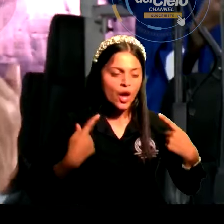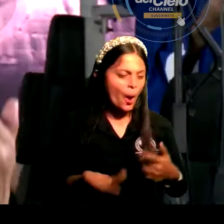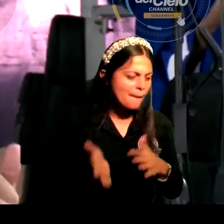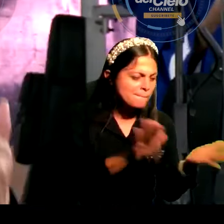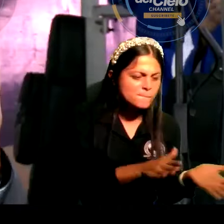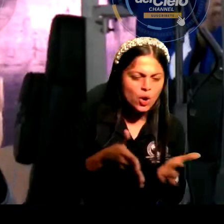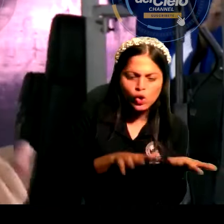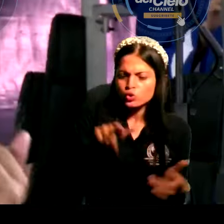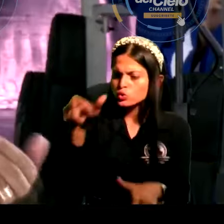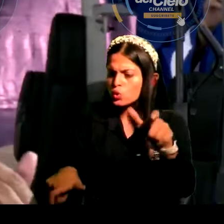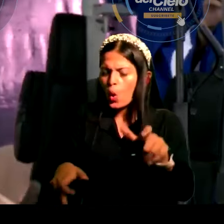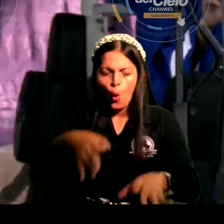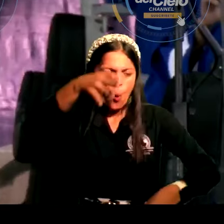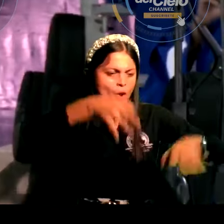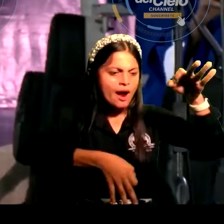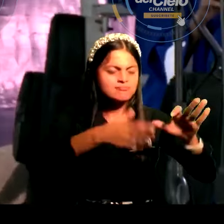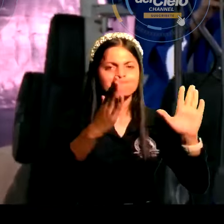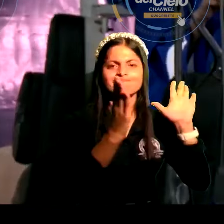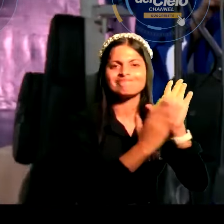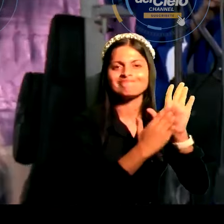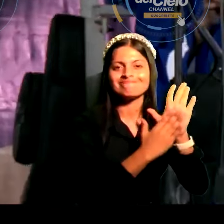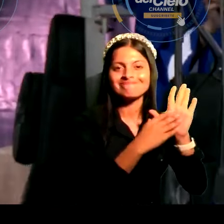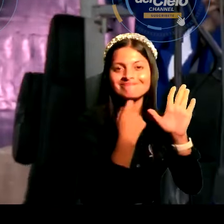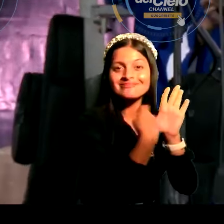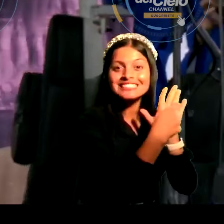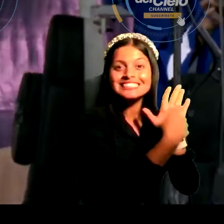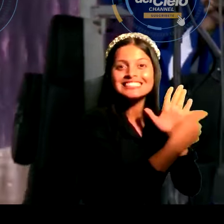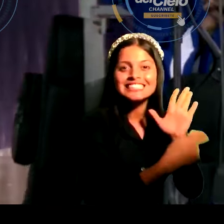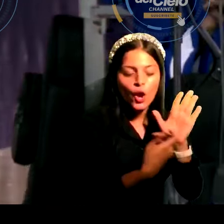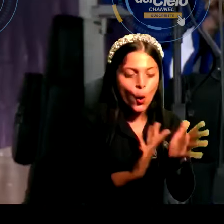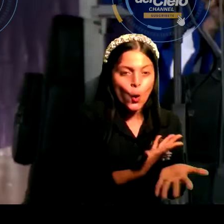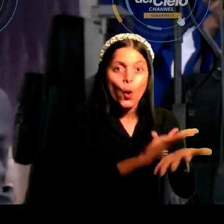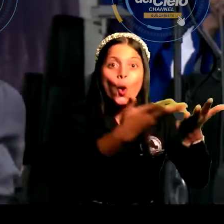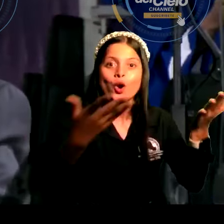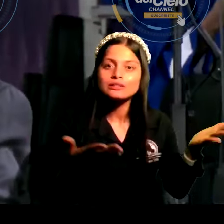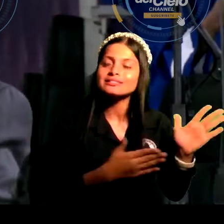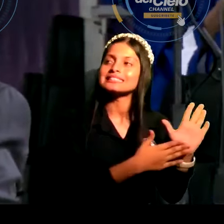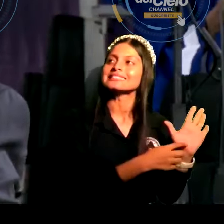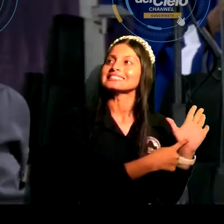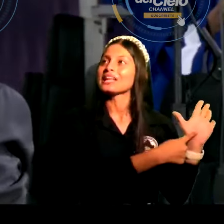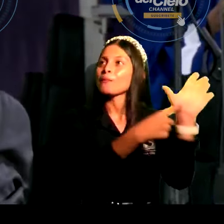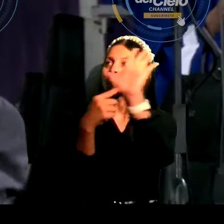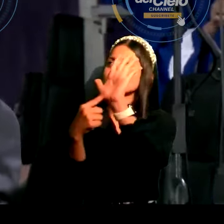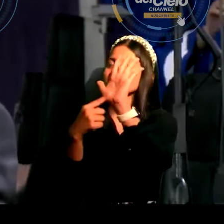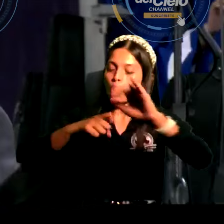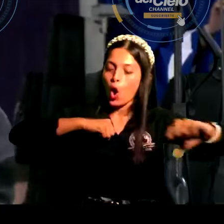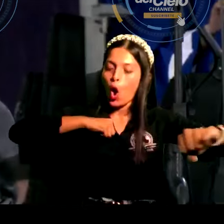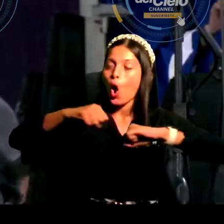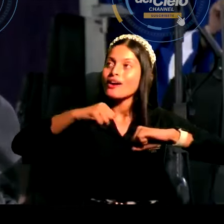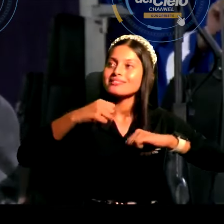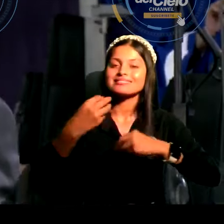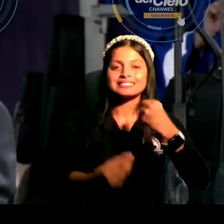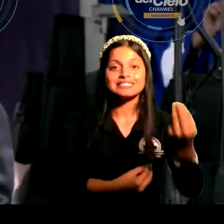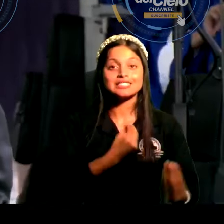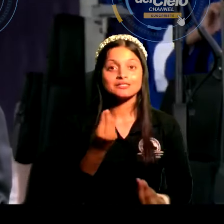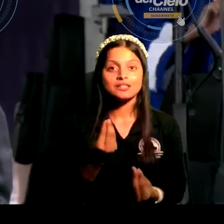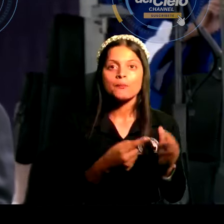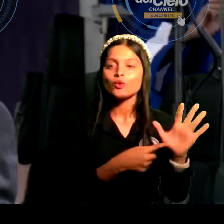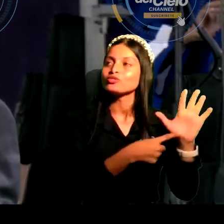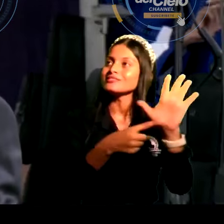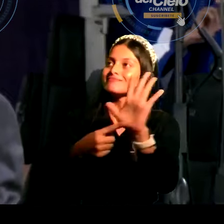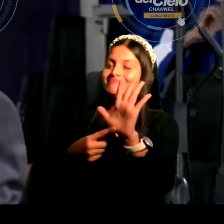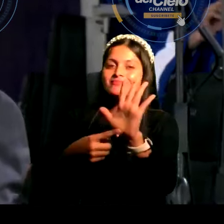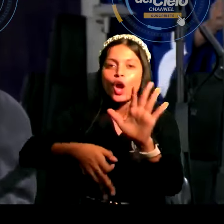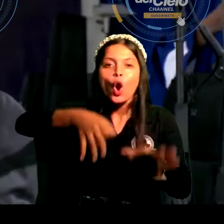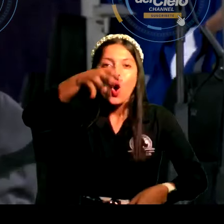cosas que estaban escritas en los libros según sus obras. Oiga, serio, todo